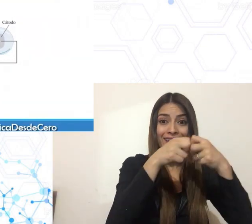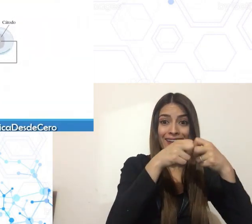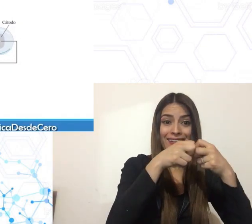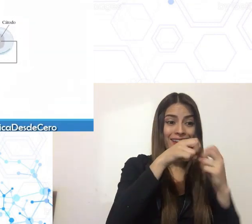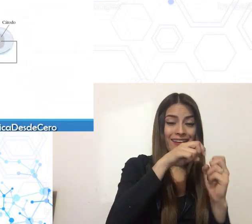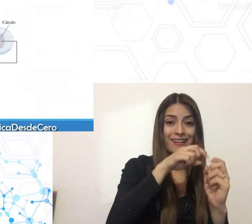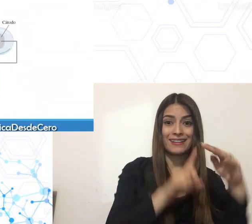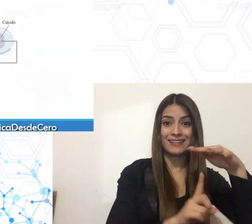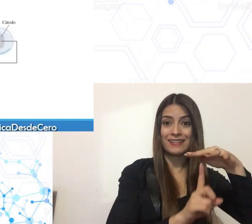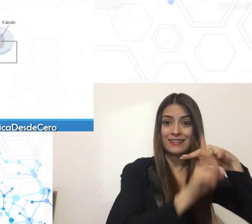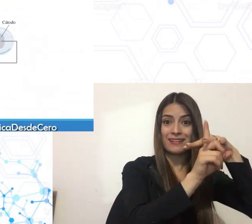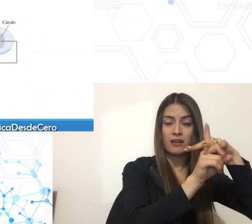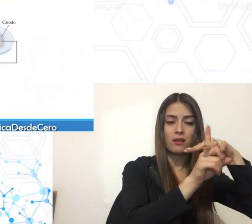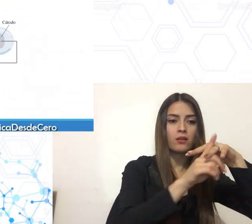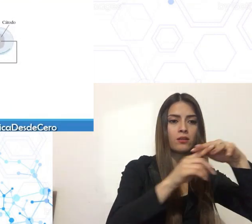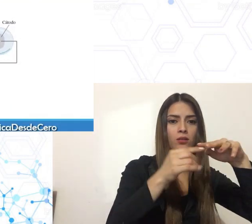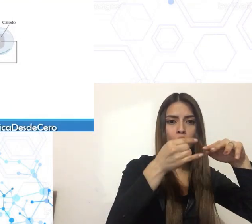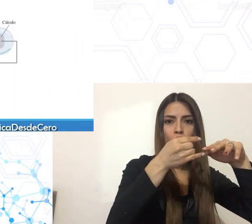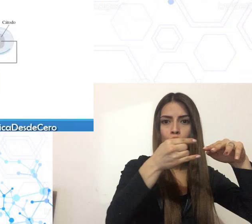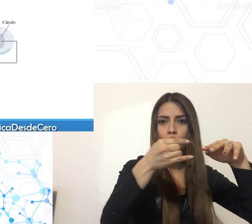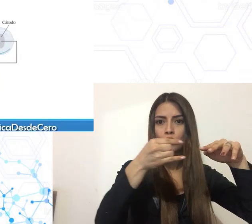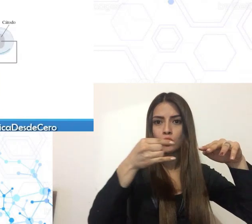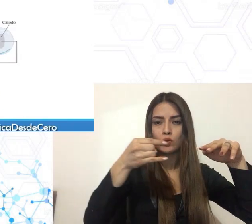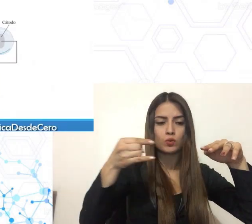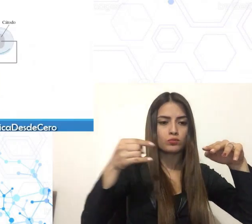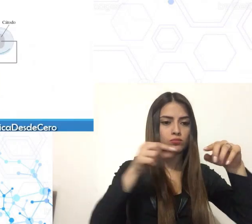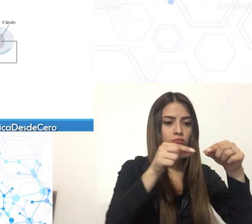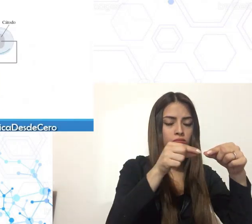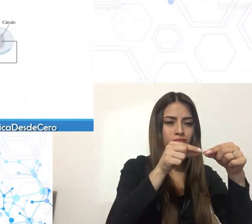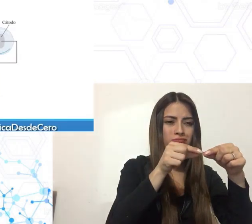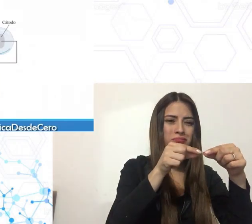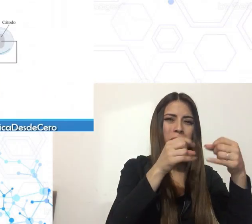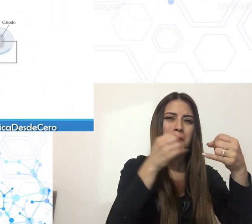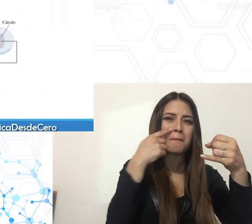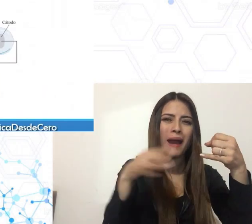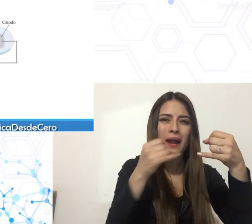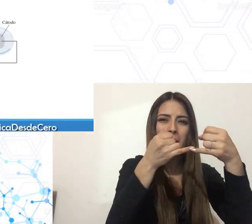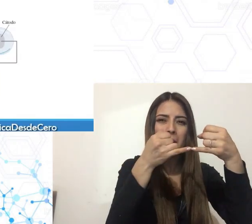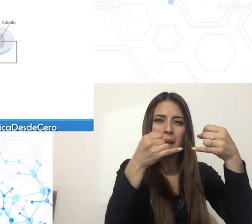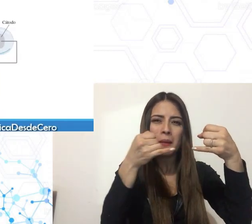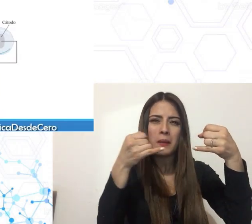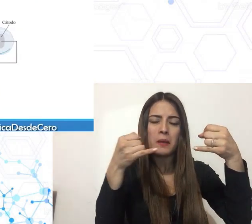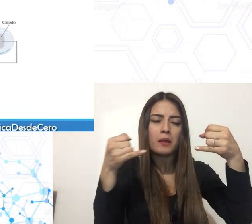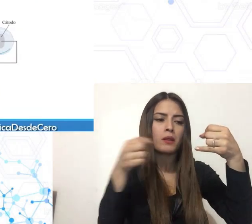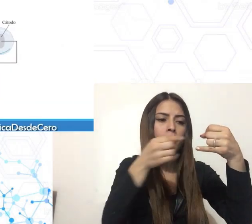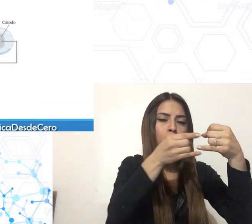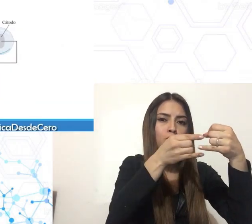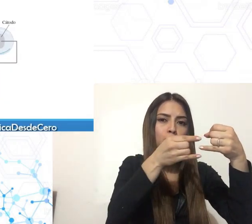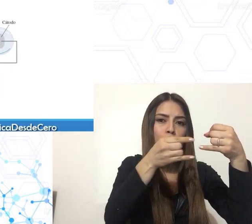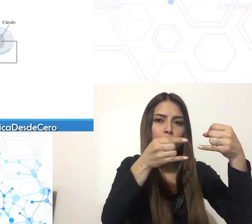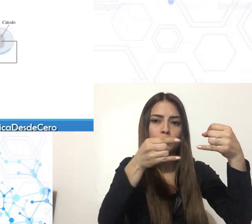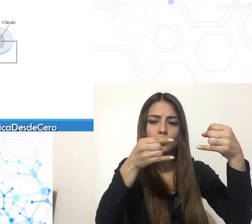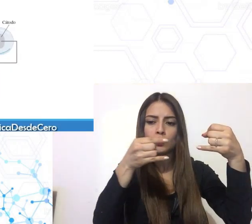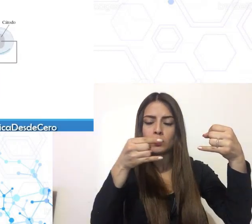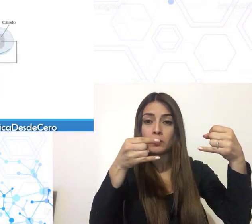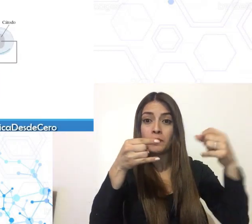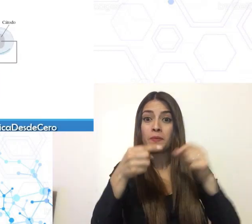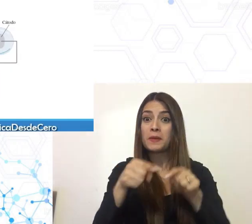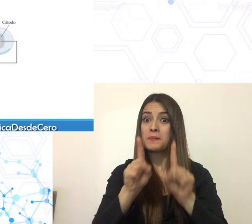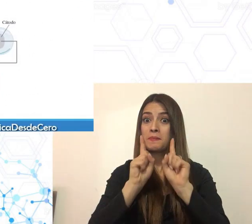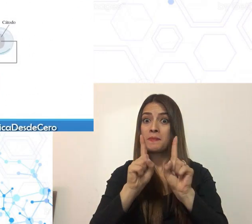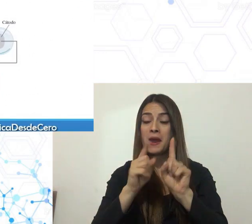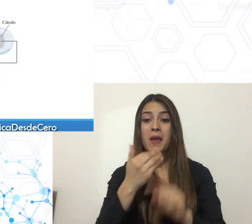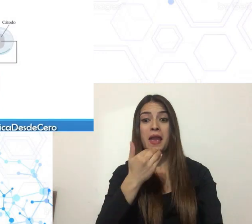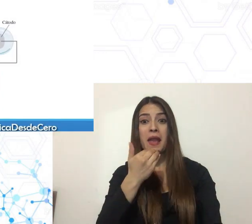la dirección que tenía, entonces viajaban en una sola línea, pero si estos rayos eran distorsionados por un